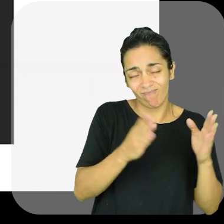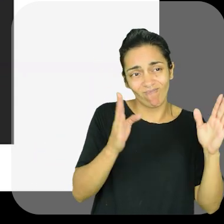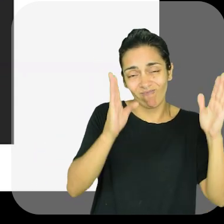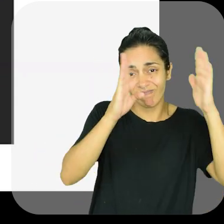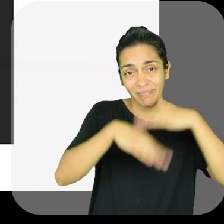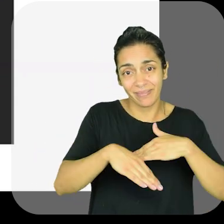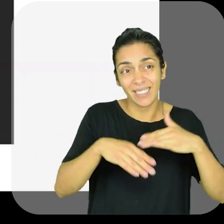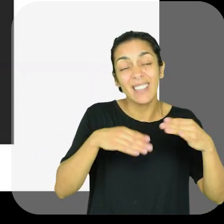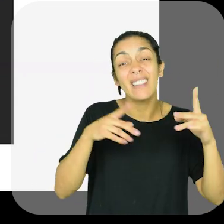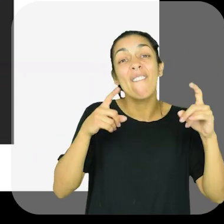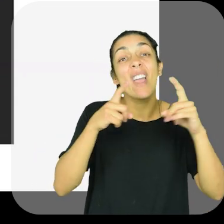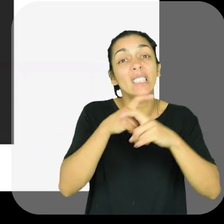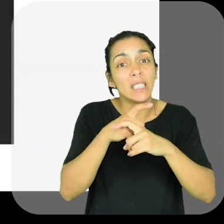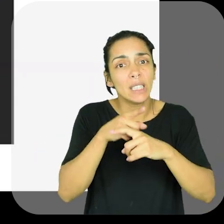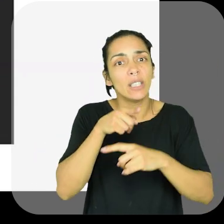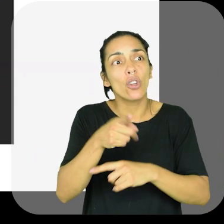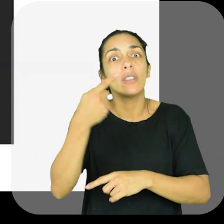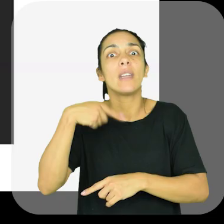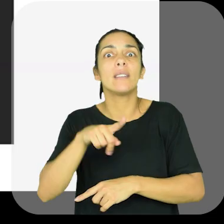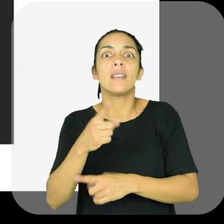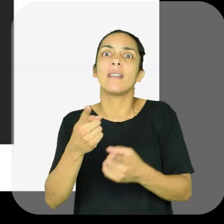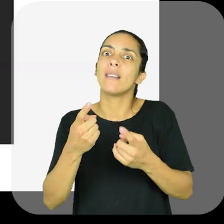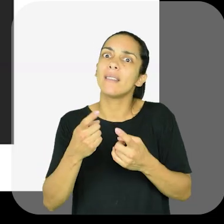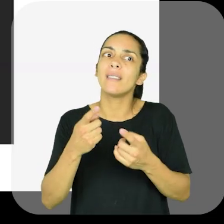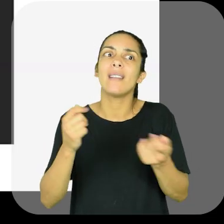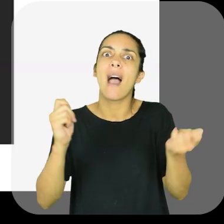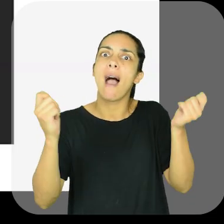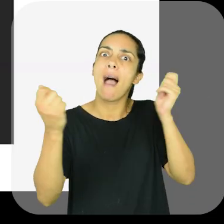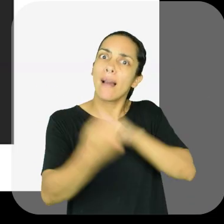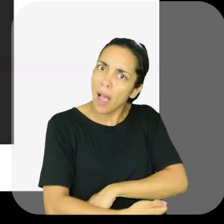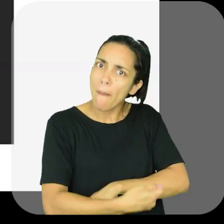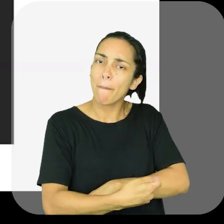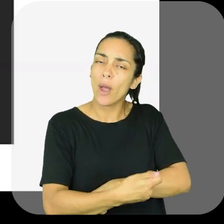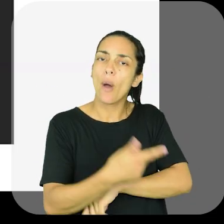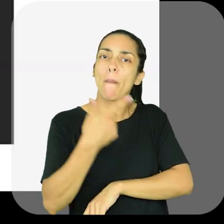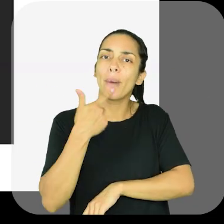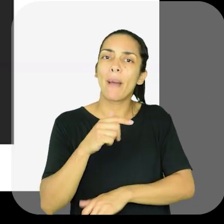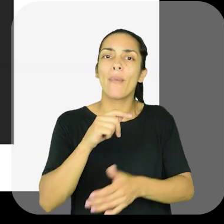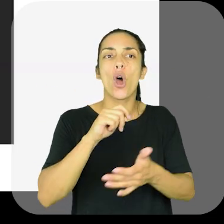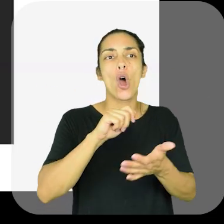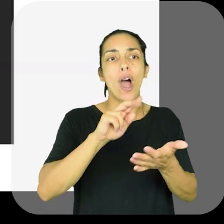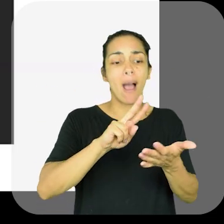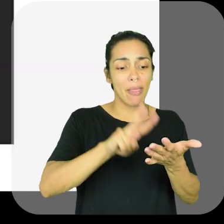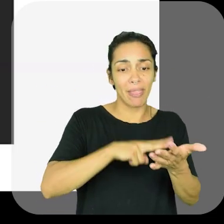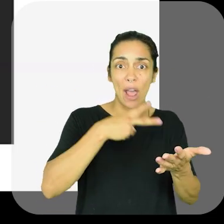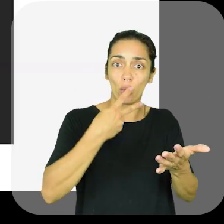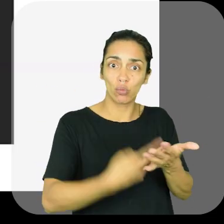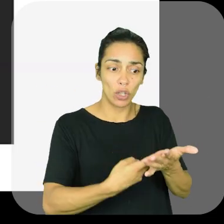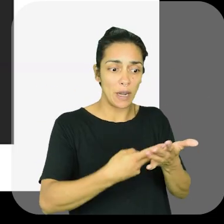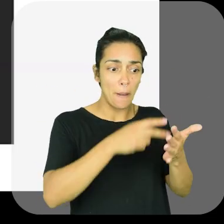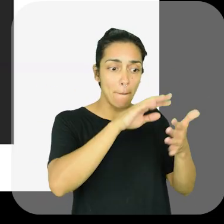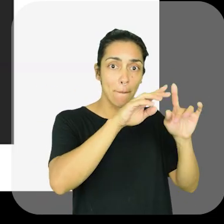otra iniciativa, otra posibilidad para que esto cambie, y es la transcripción de partituras